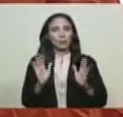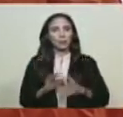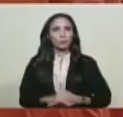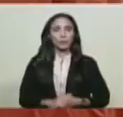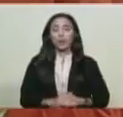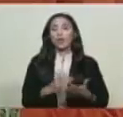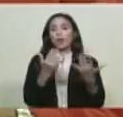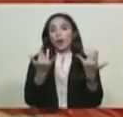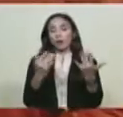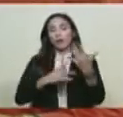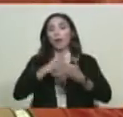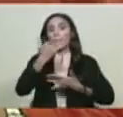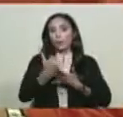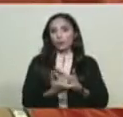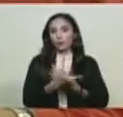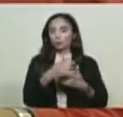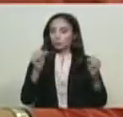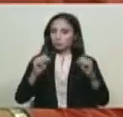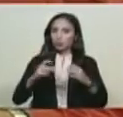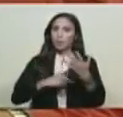un proyecto de país.